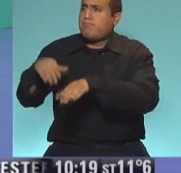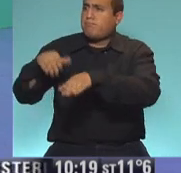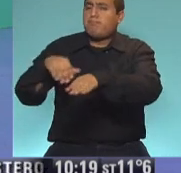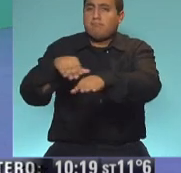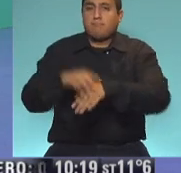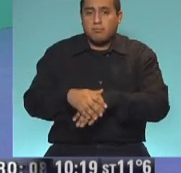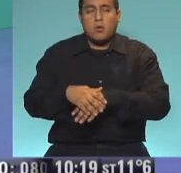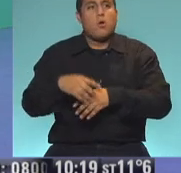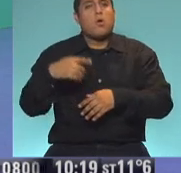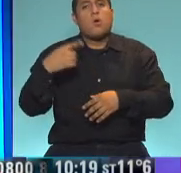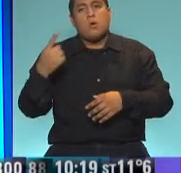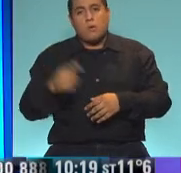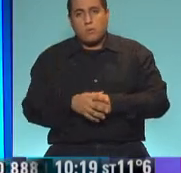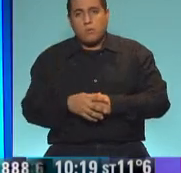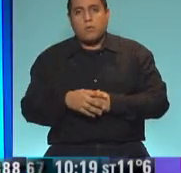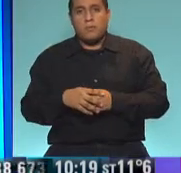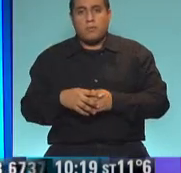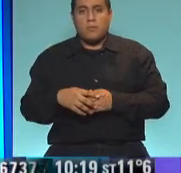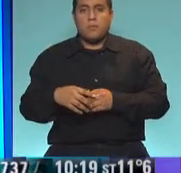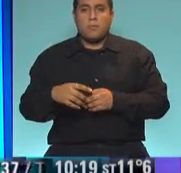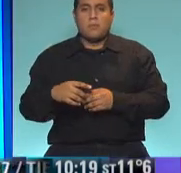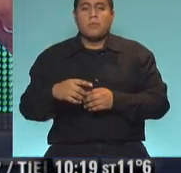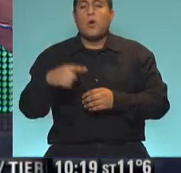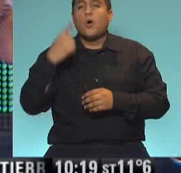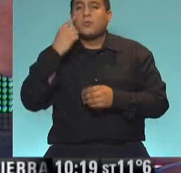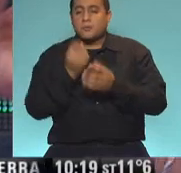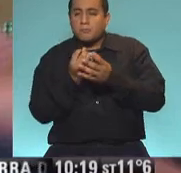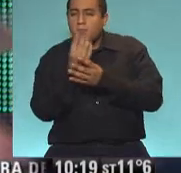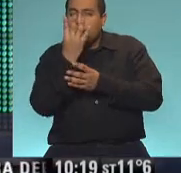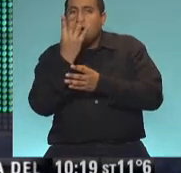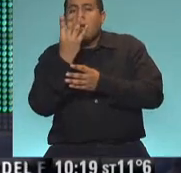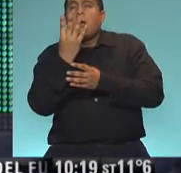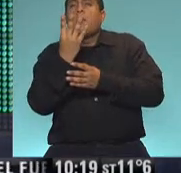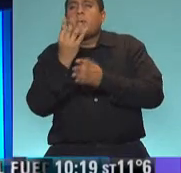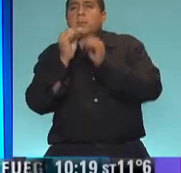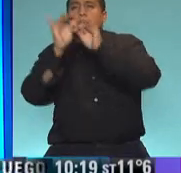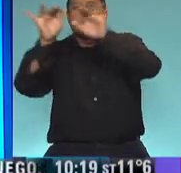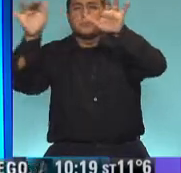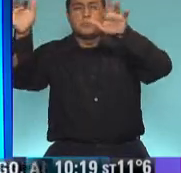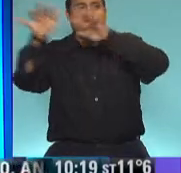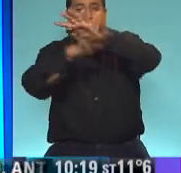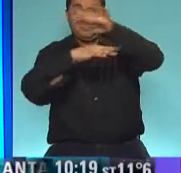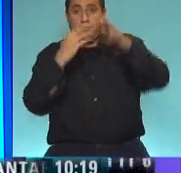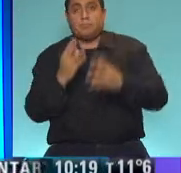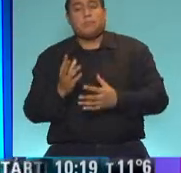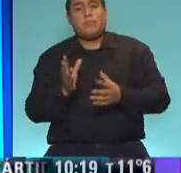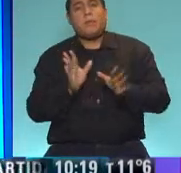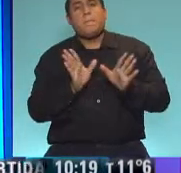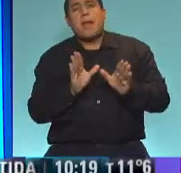Pasan los panaderos, pelucas de mariposas. Pasan las mariposas sin sus